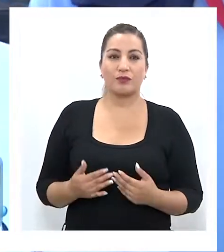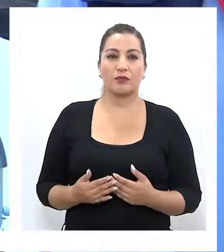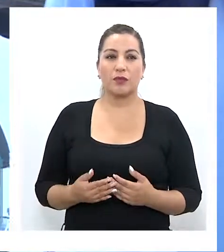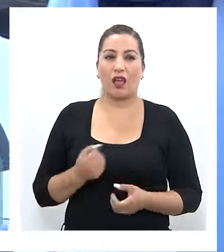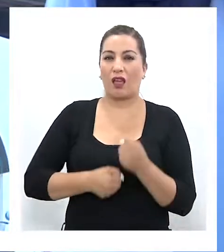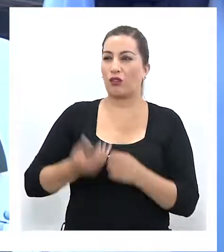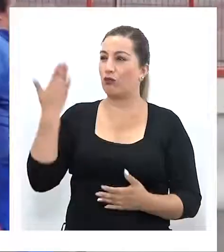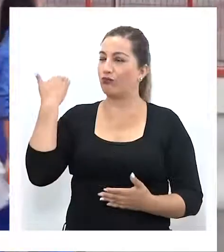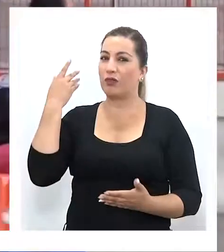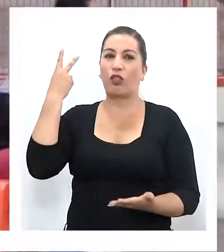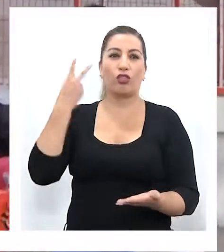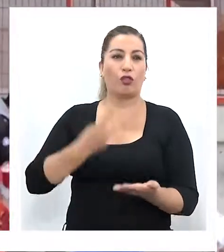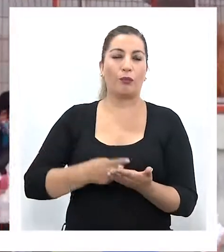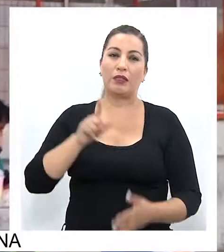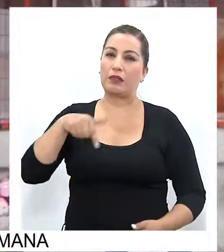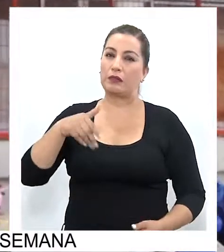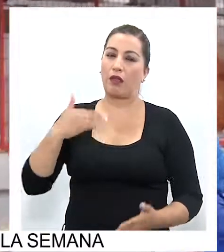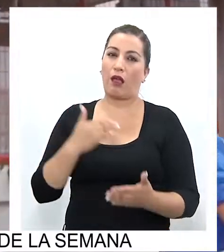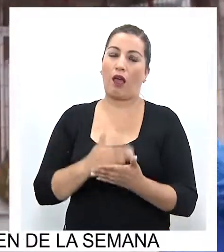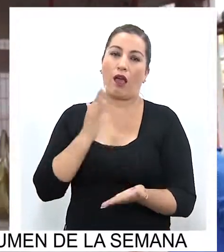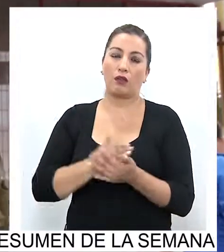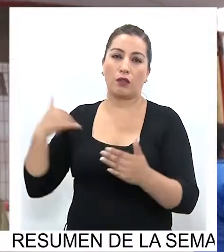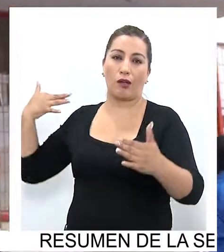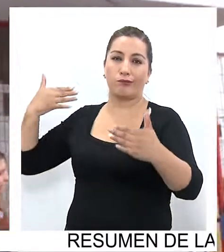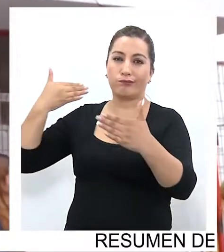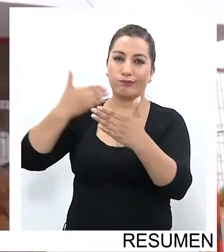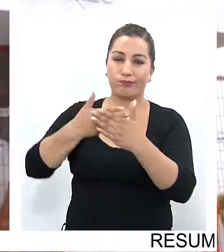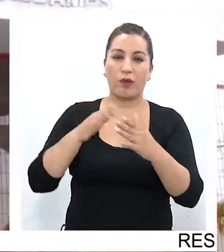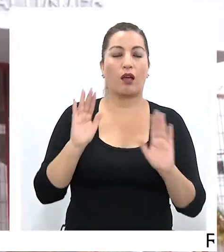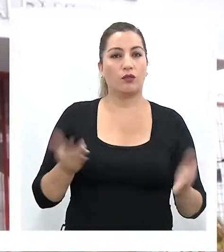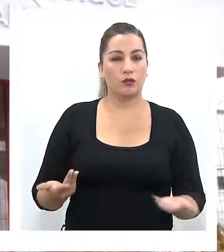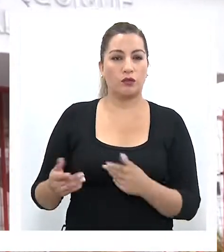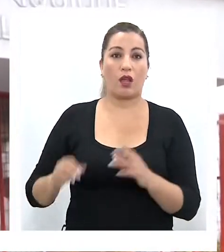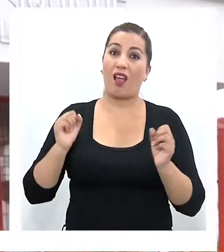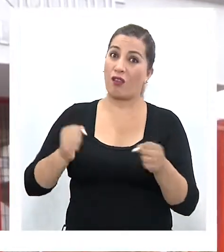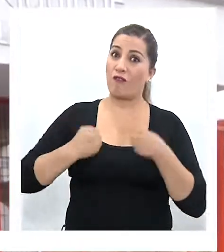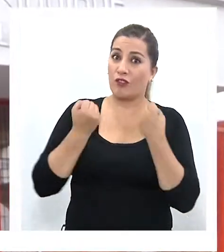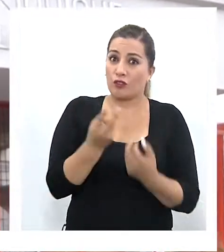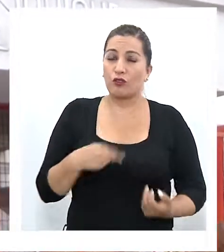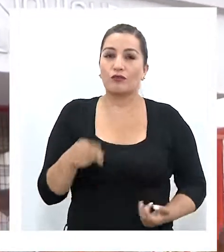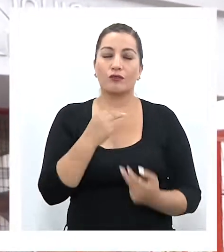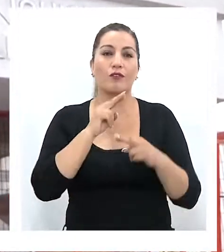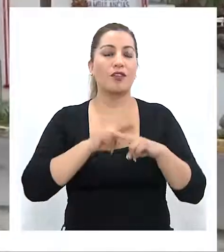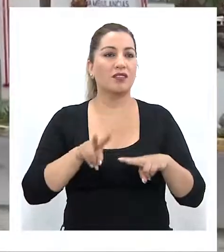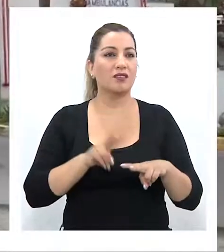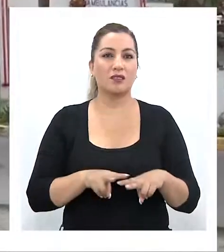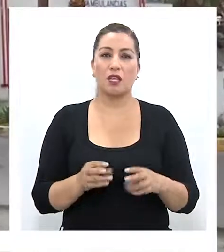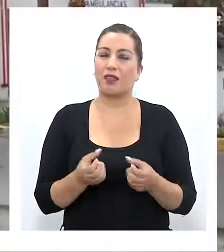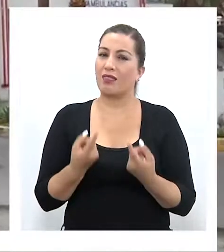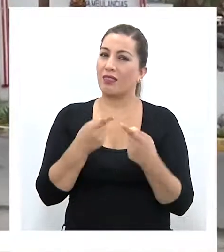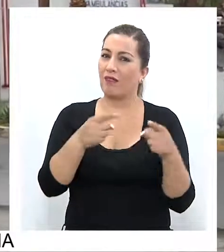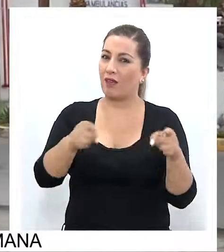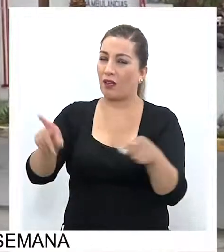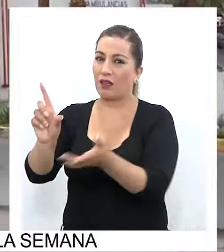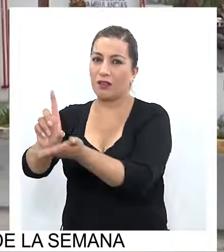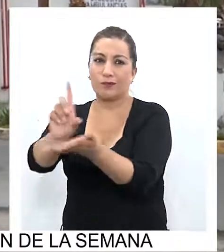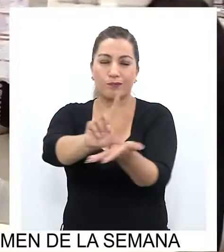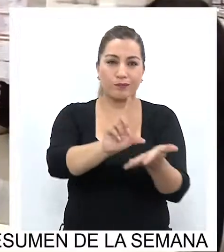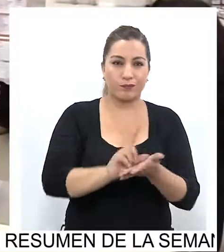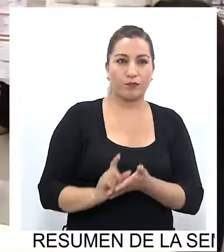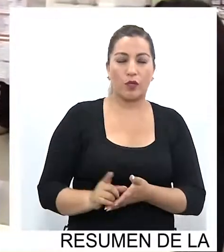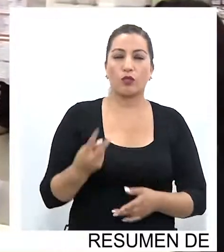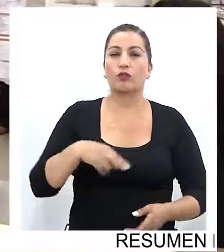esperando desde el 2017 en adelante. Los esfuerzos que se están haciendo son en múltiples áreas